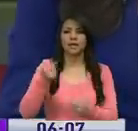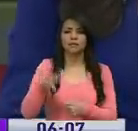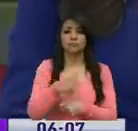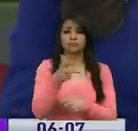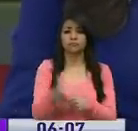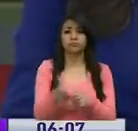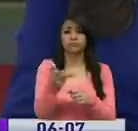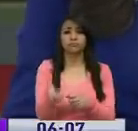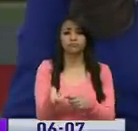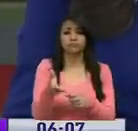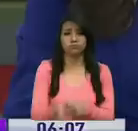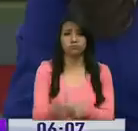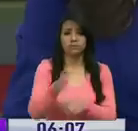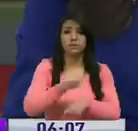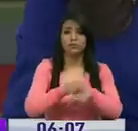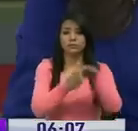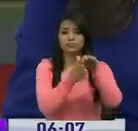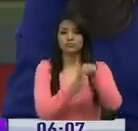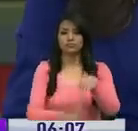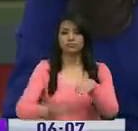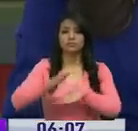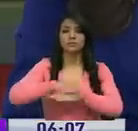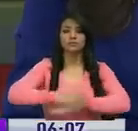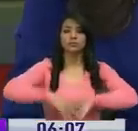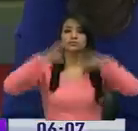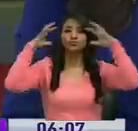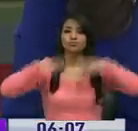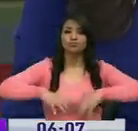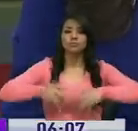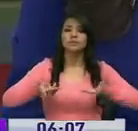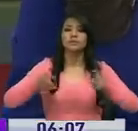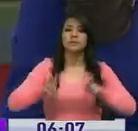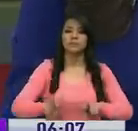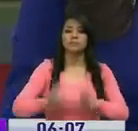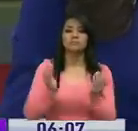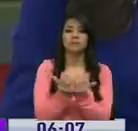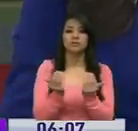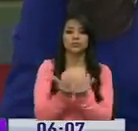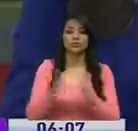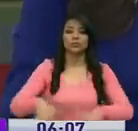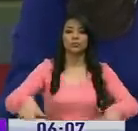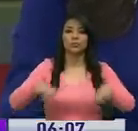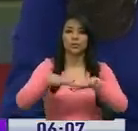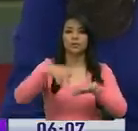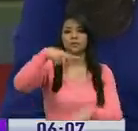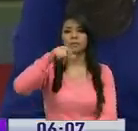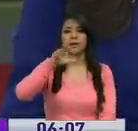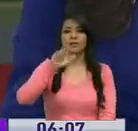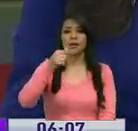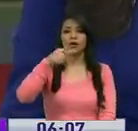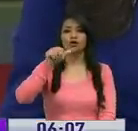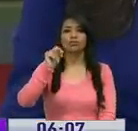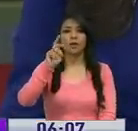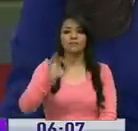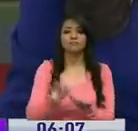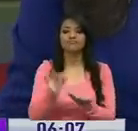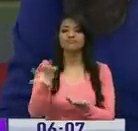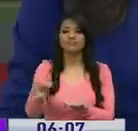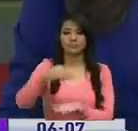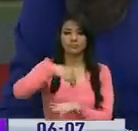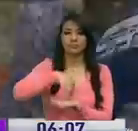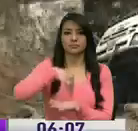magnitud producto del deslizamiento de tierra por las lluvias y la acumulación de basura en el sector de la Patagonia en el cantón